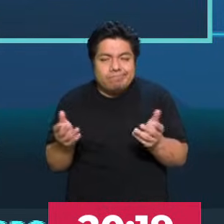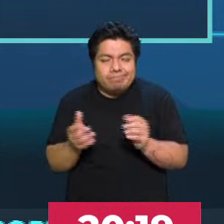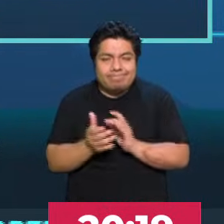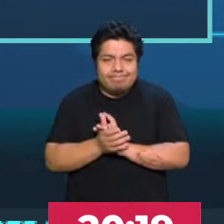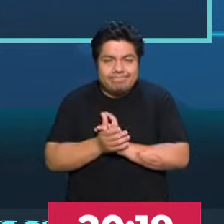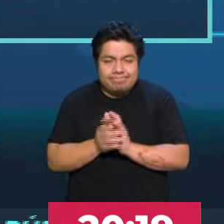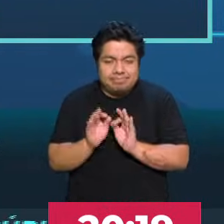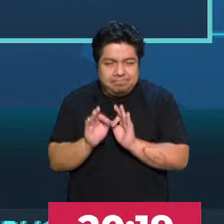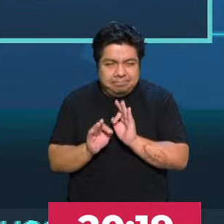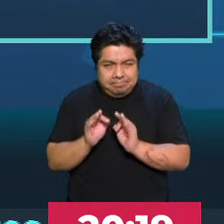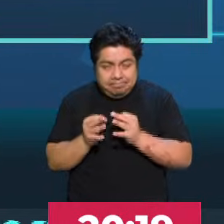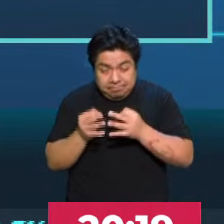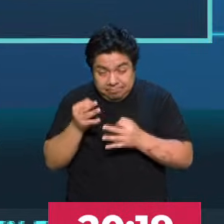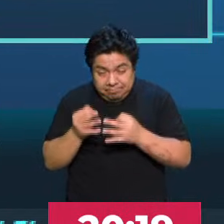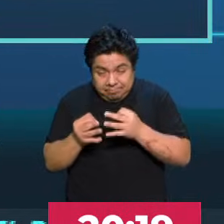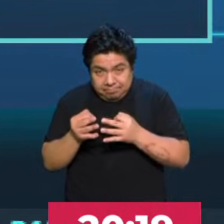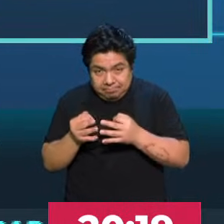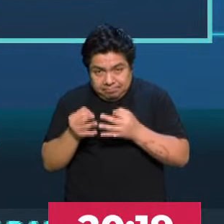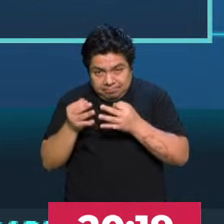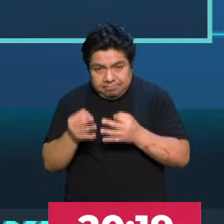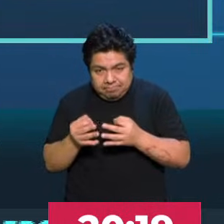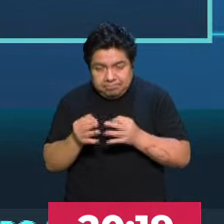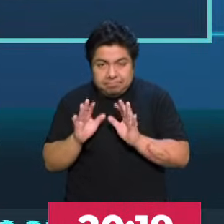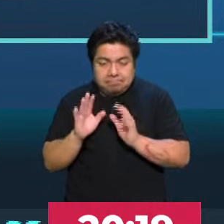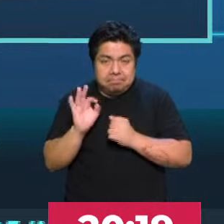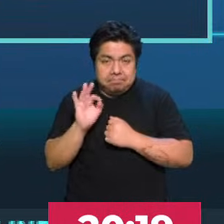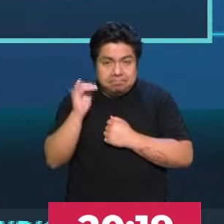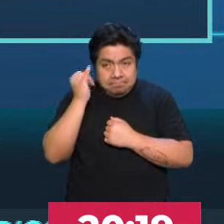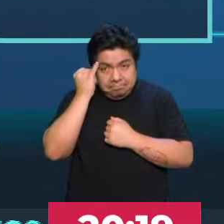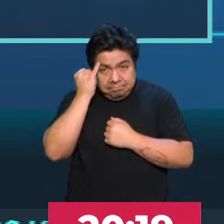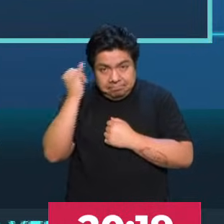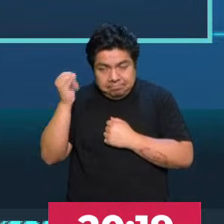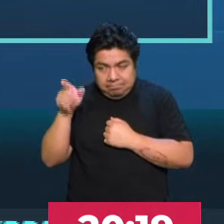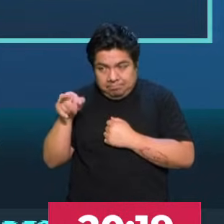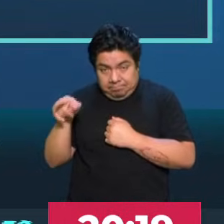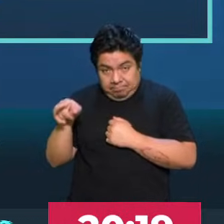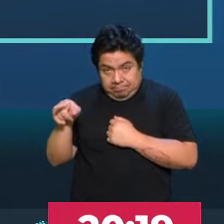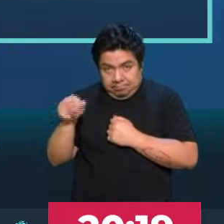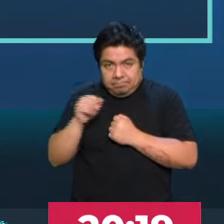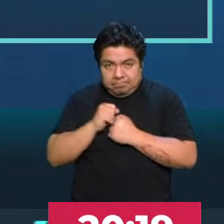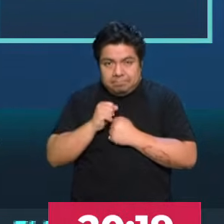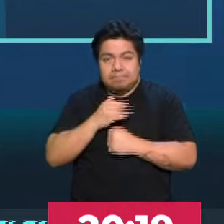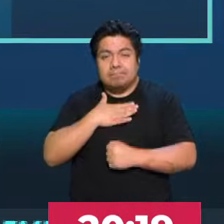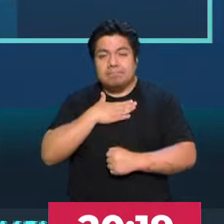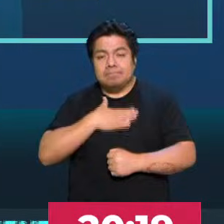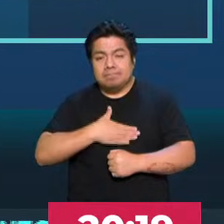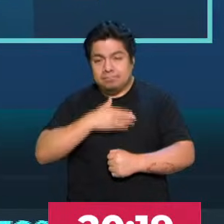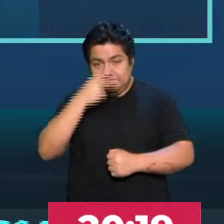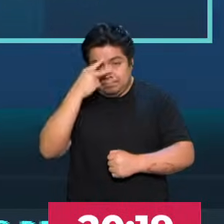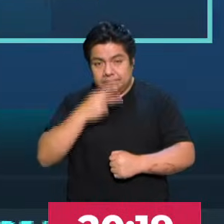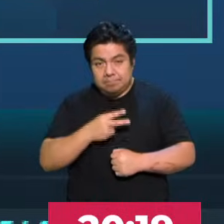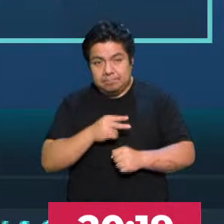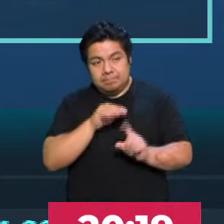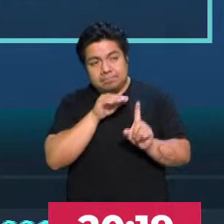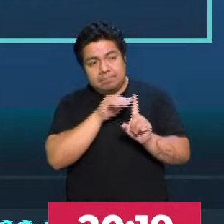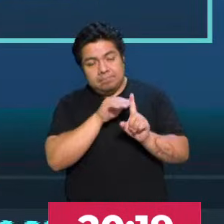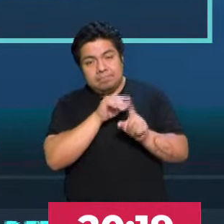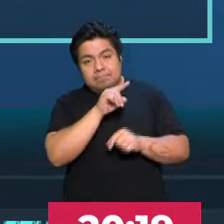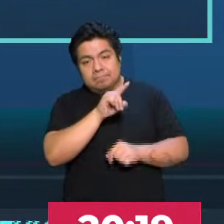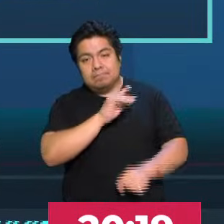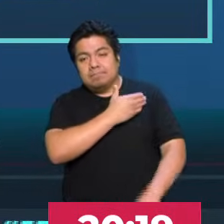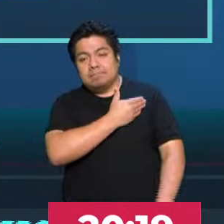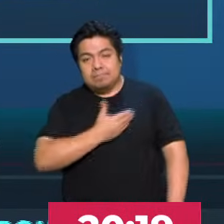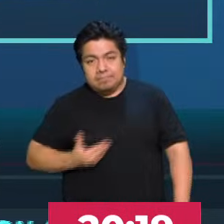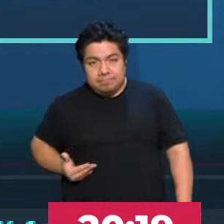poder enjuiciar, yo sería de la idea de que por ese caso, por ejemplo, la justicia mexicana tendría que llamar a cuentas a Felipe